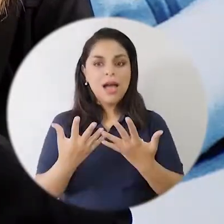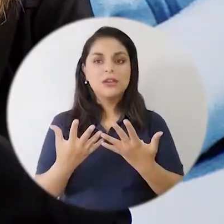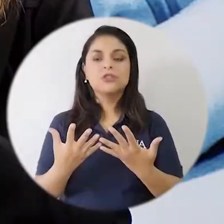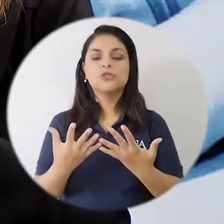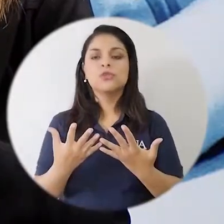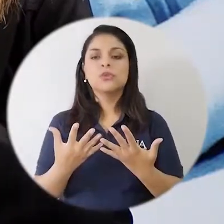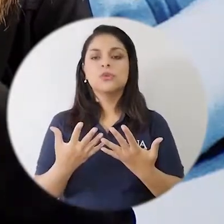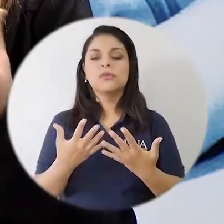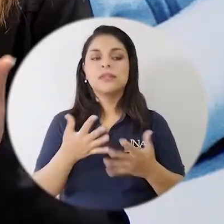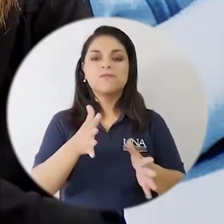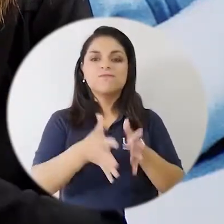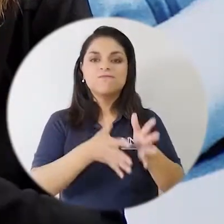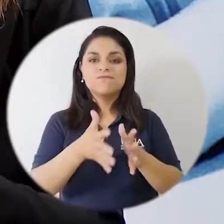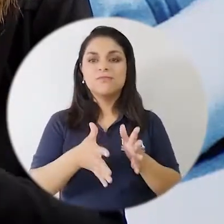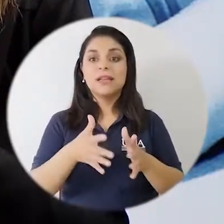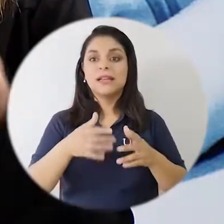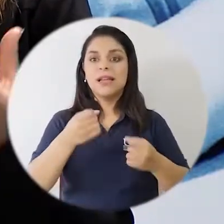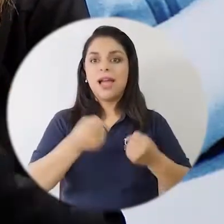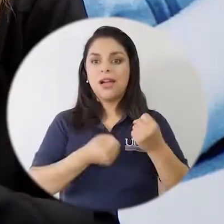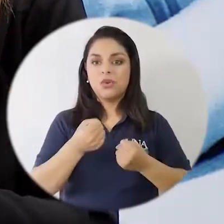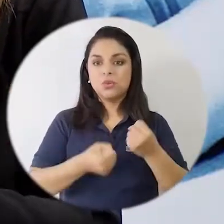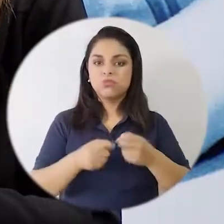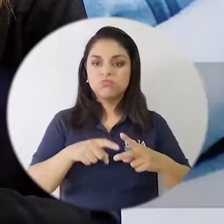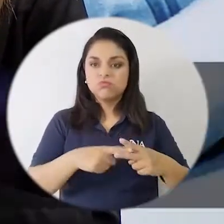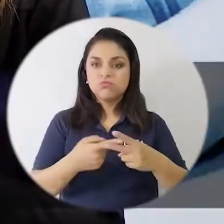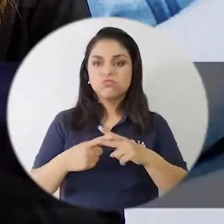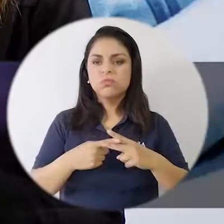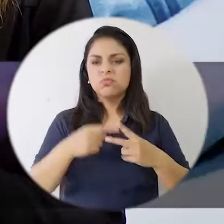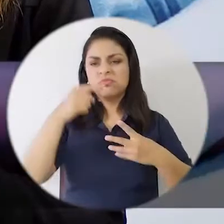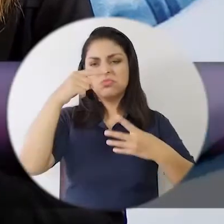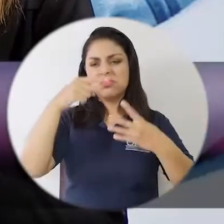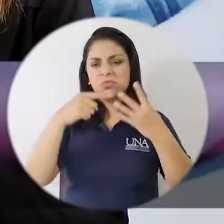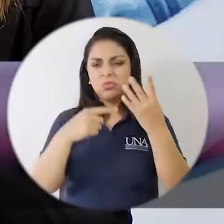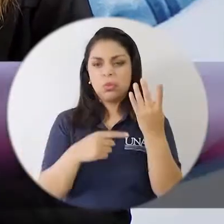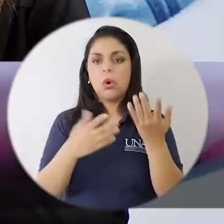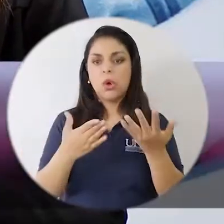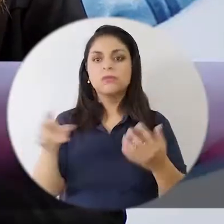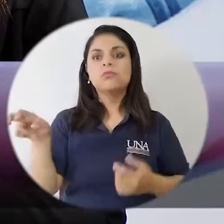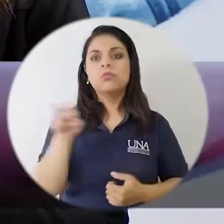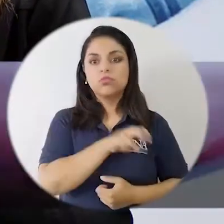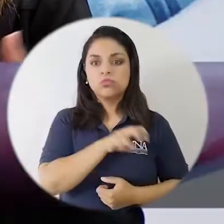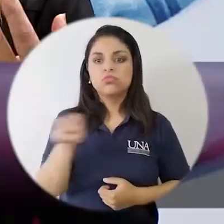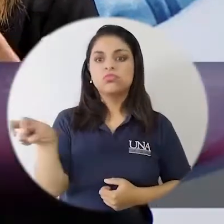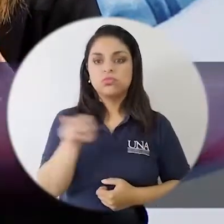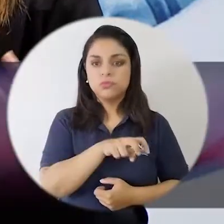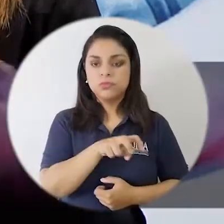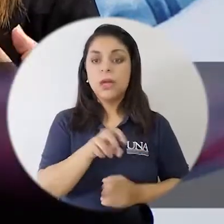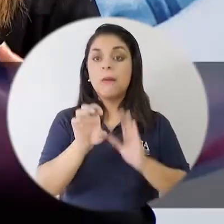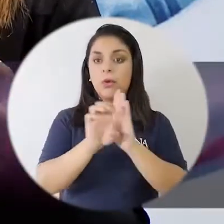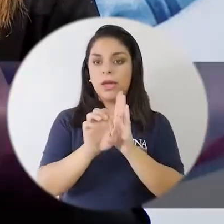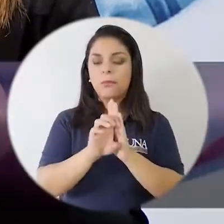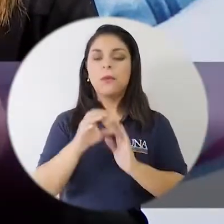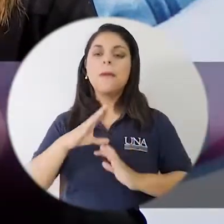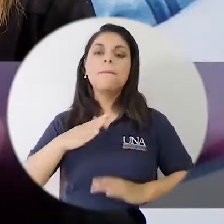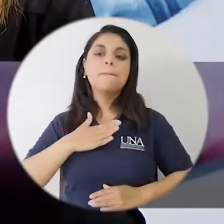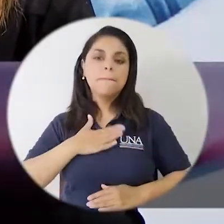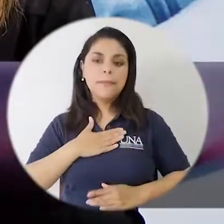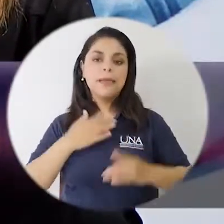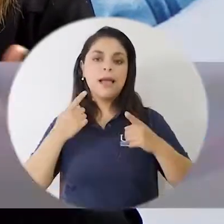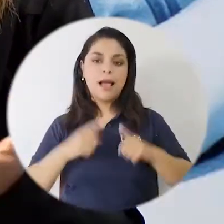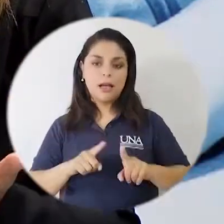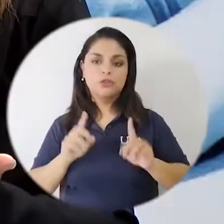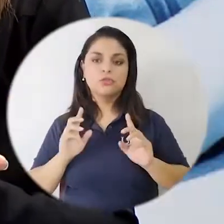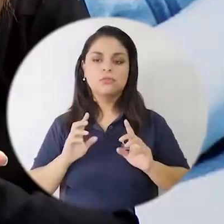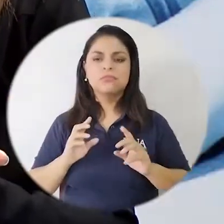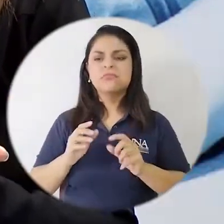gasto del mantenimiento del auto? No, tantas cosas más. Si bien es cierto, yo en mi casa, pero en mi casa igual la mayoría de gente